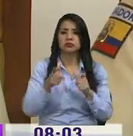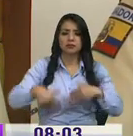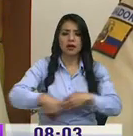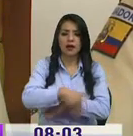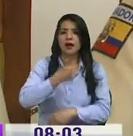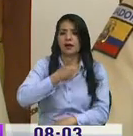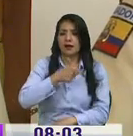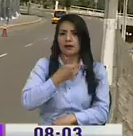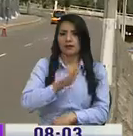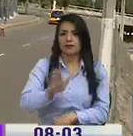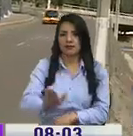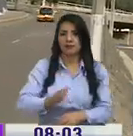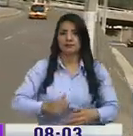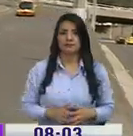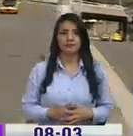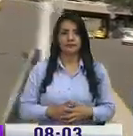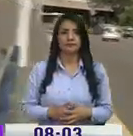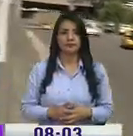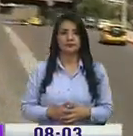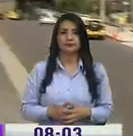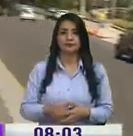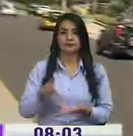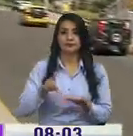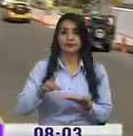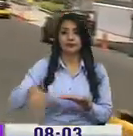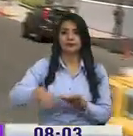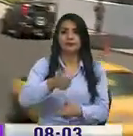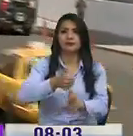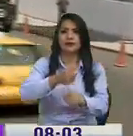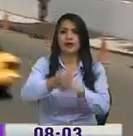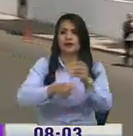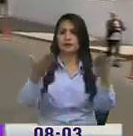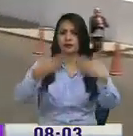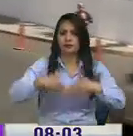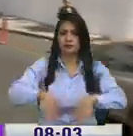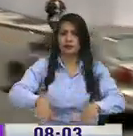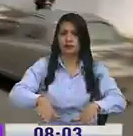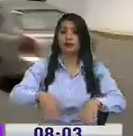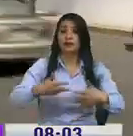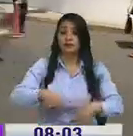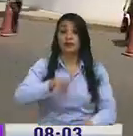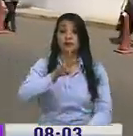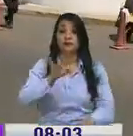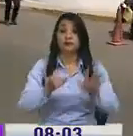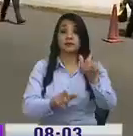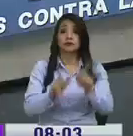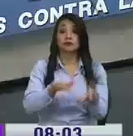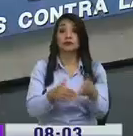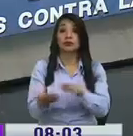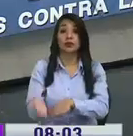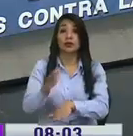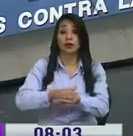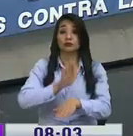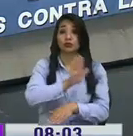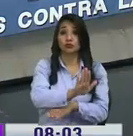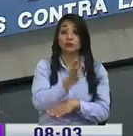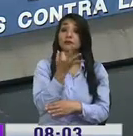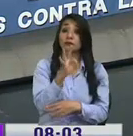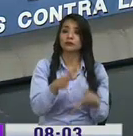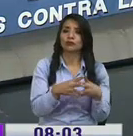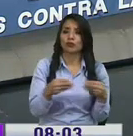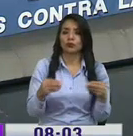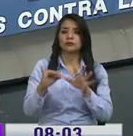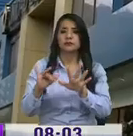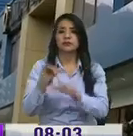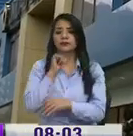en la vía pública. En el distrito, a 6 semanas de terminar el año, se han reportado 26 muertes violentas, 19 resueltas y 7 por